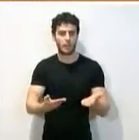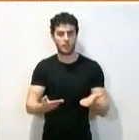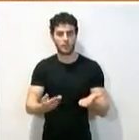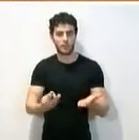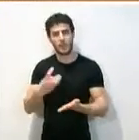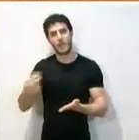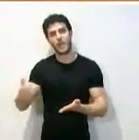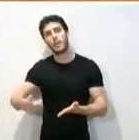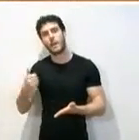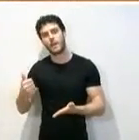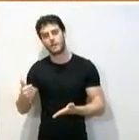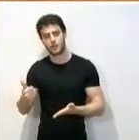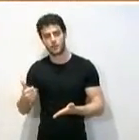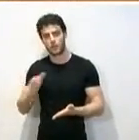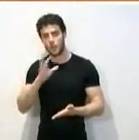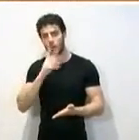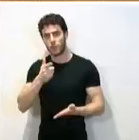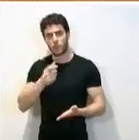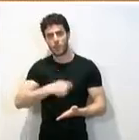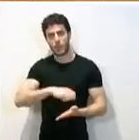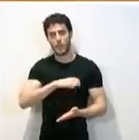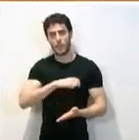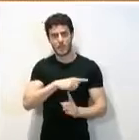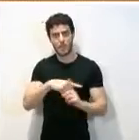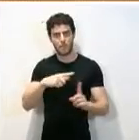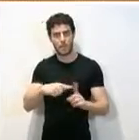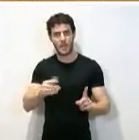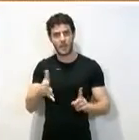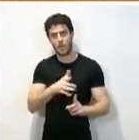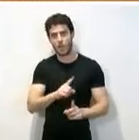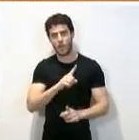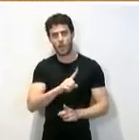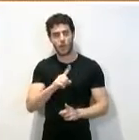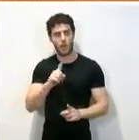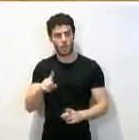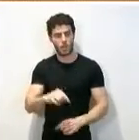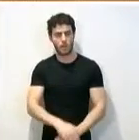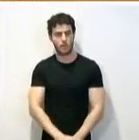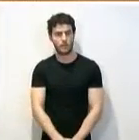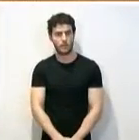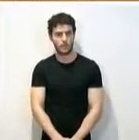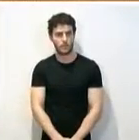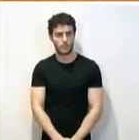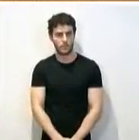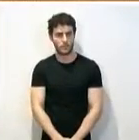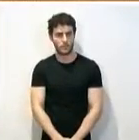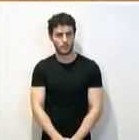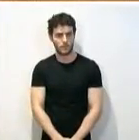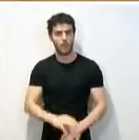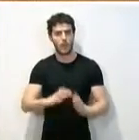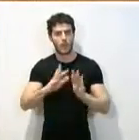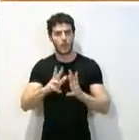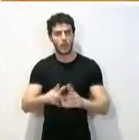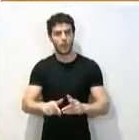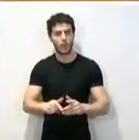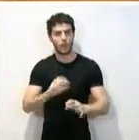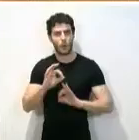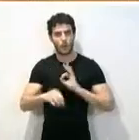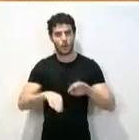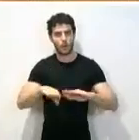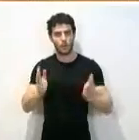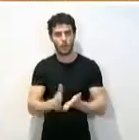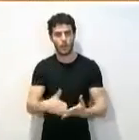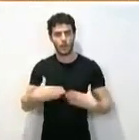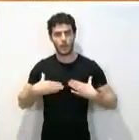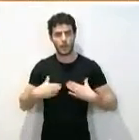personas que cada día se quitan la vida en nuestro país se acerca a 11. Según cálculos de la Organización Mundial de la Salud,